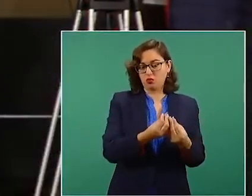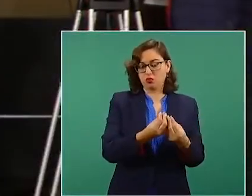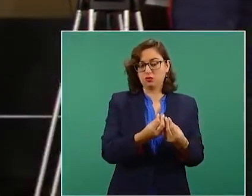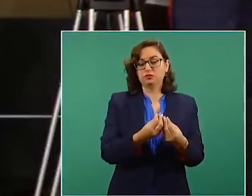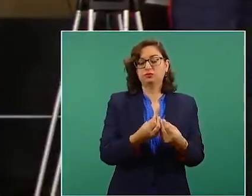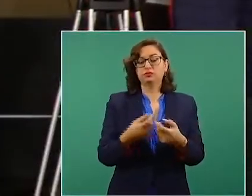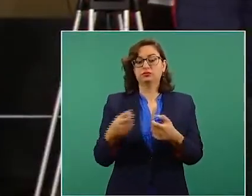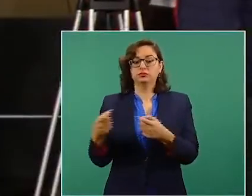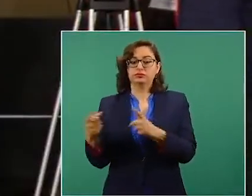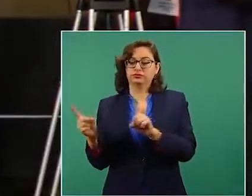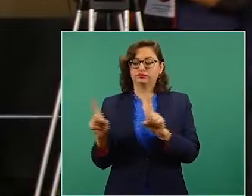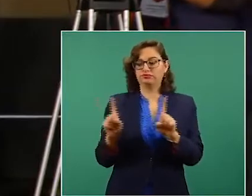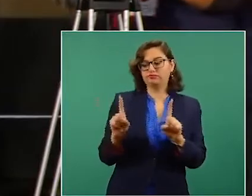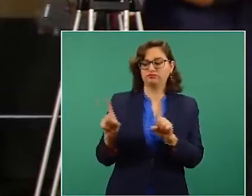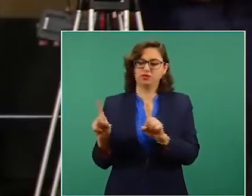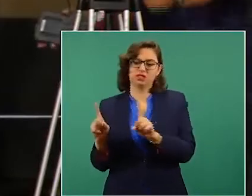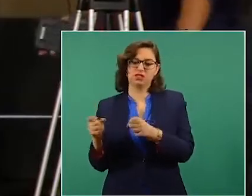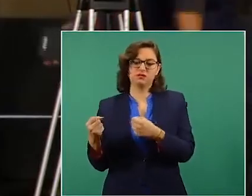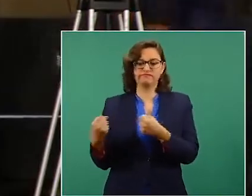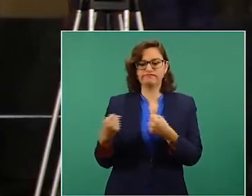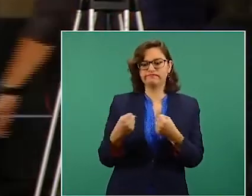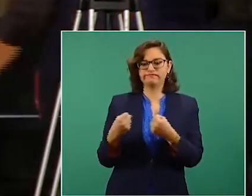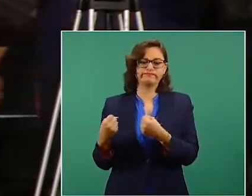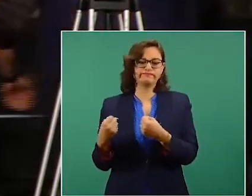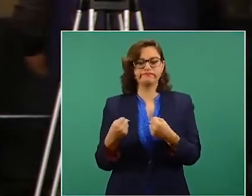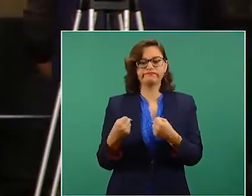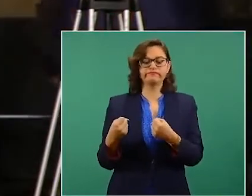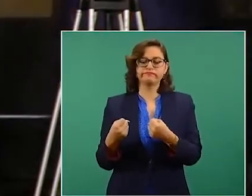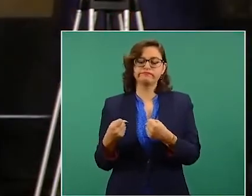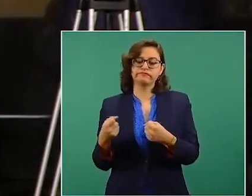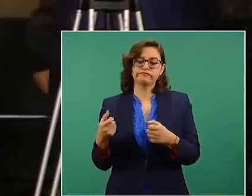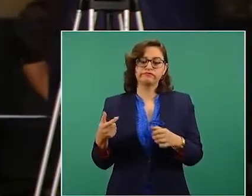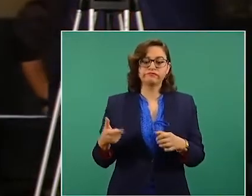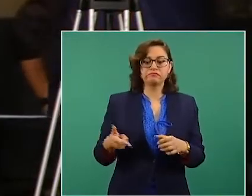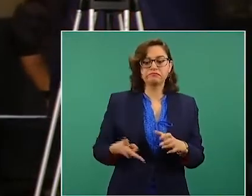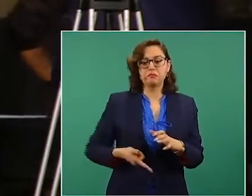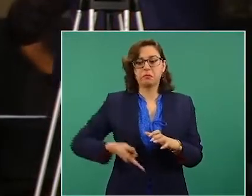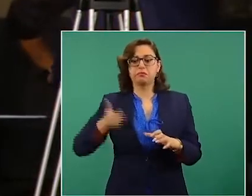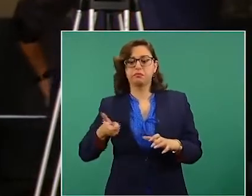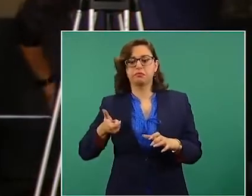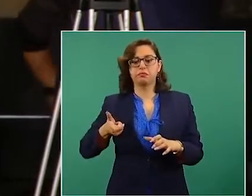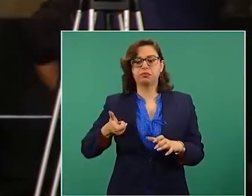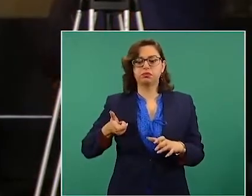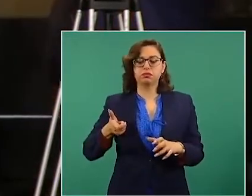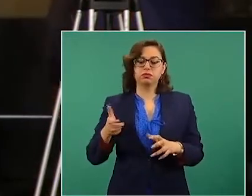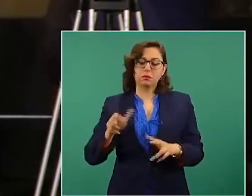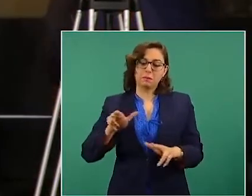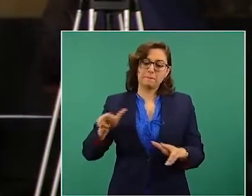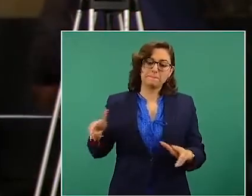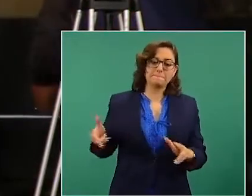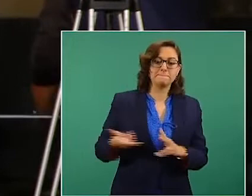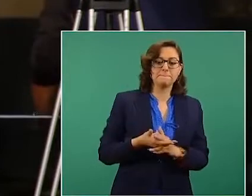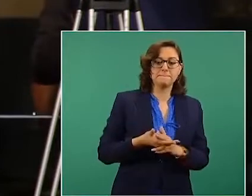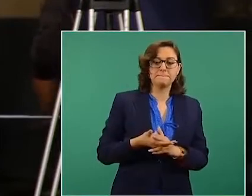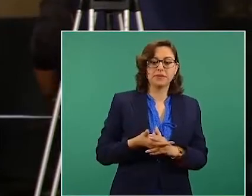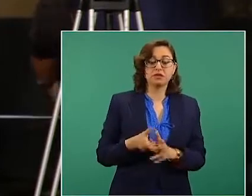en un forcejeo le disparó, lo mató y lo hicieron pasar como un crimen